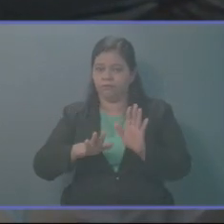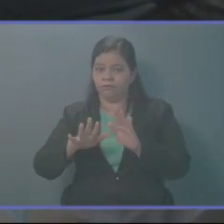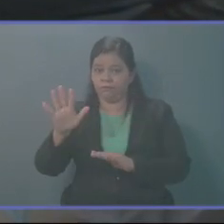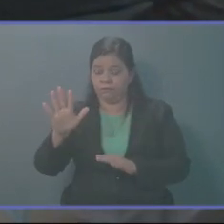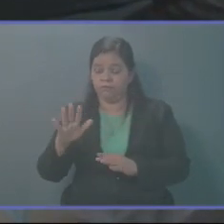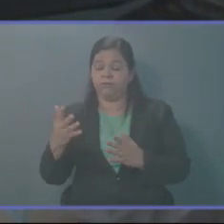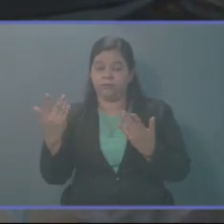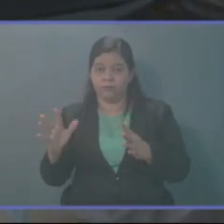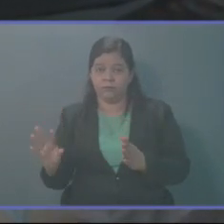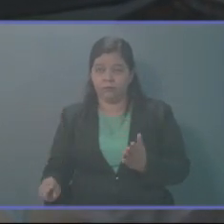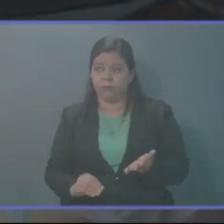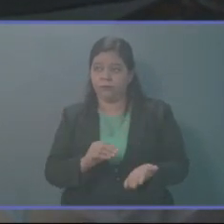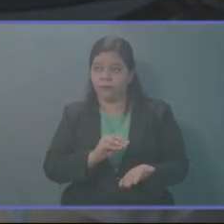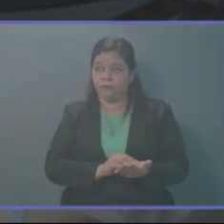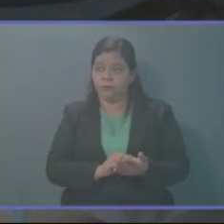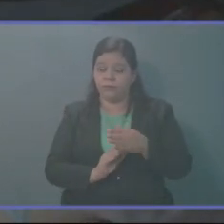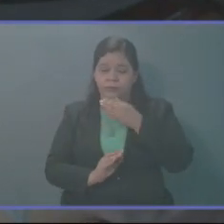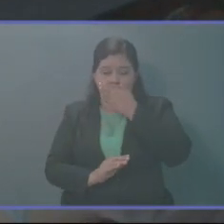establece, ¿verdad?,